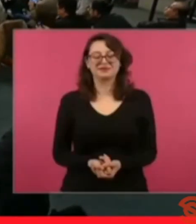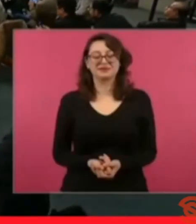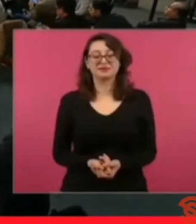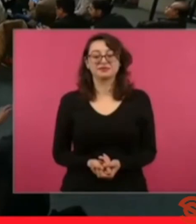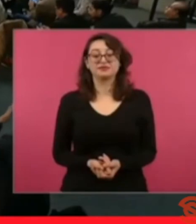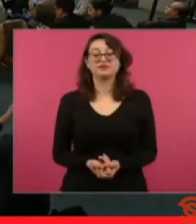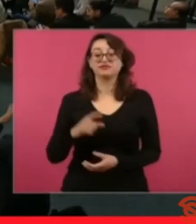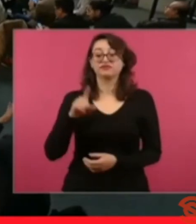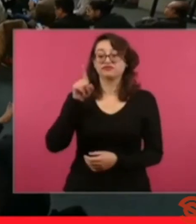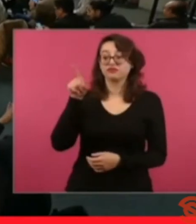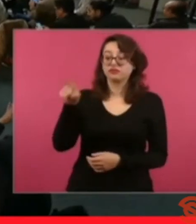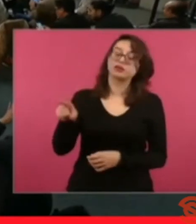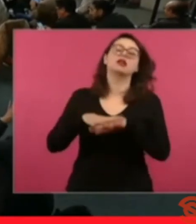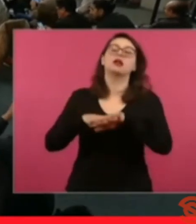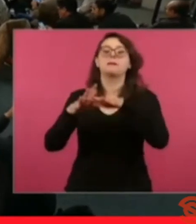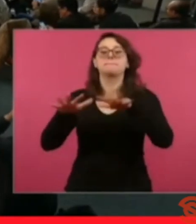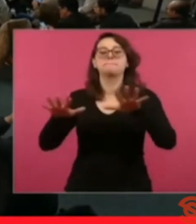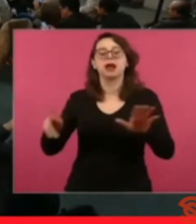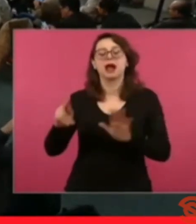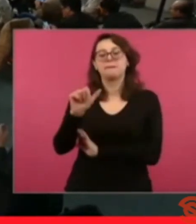huracán del Pacífico.